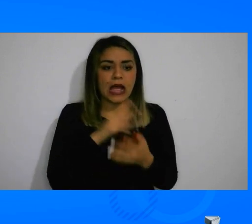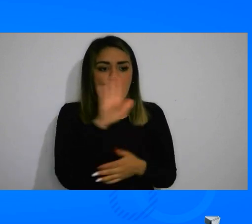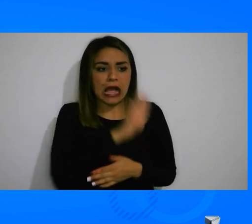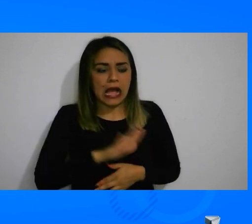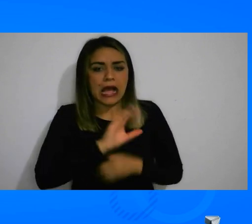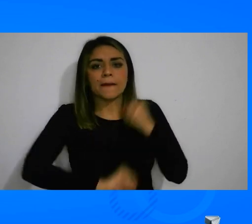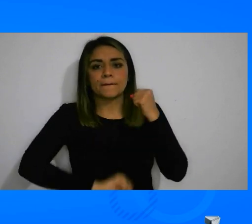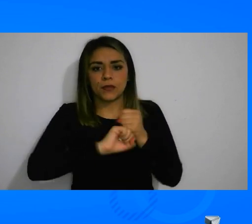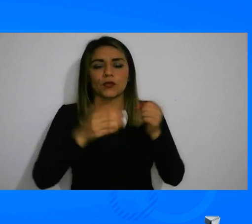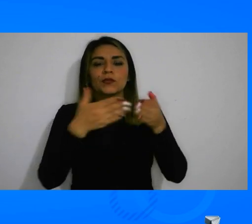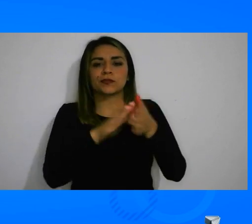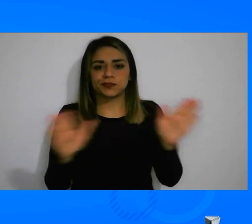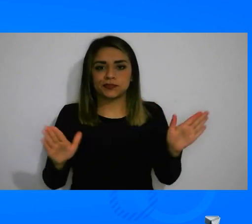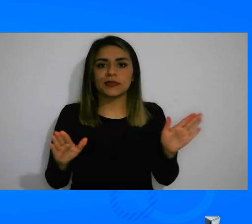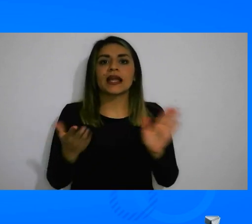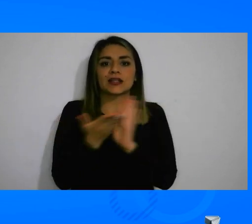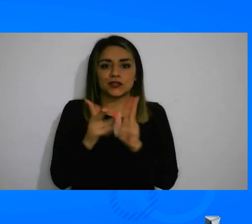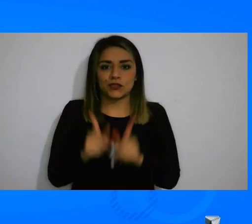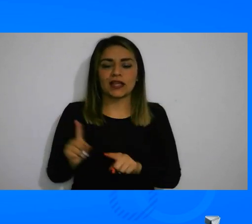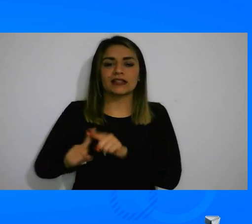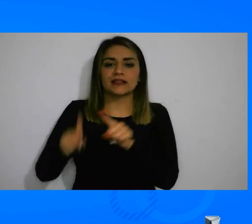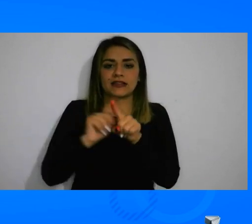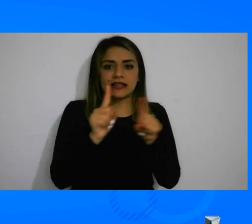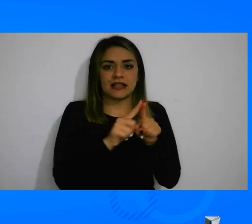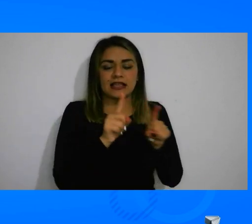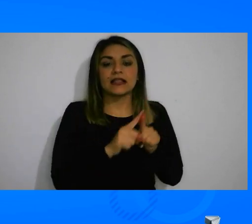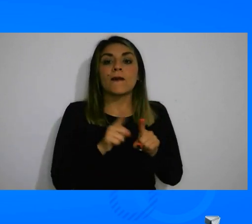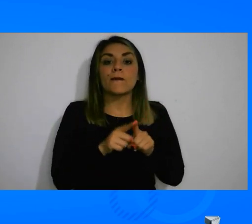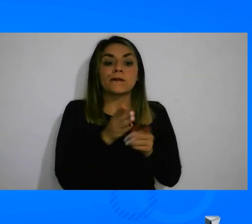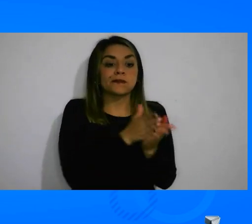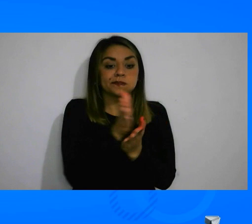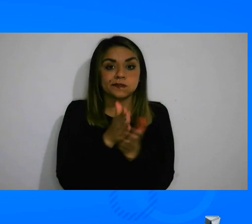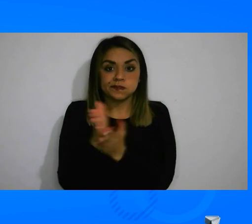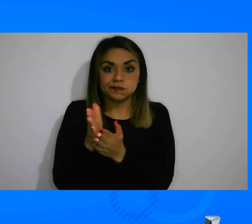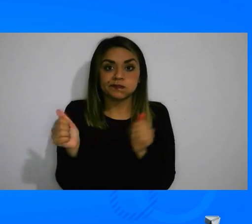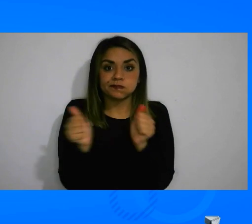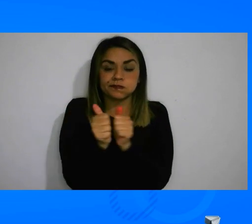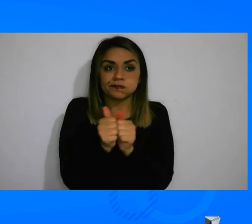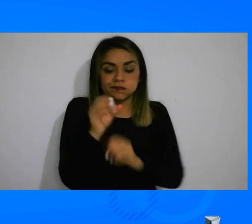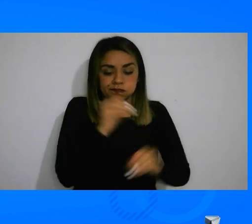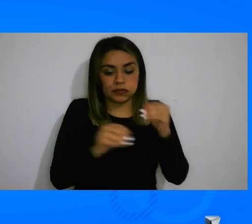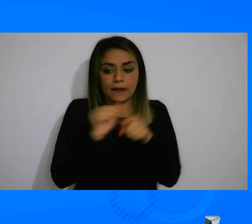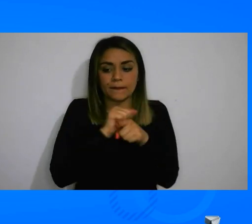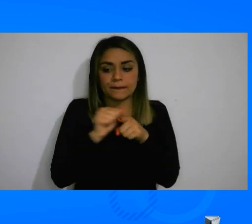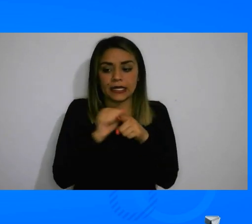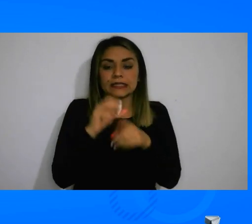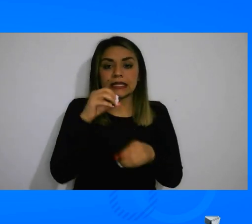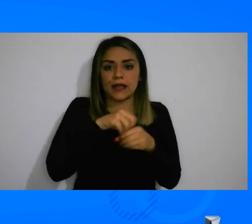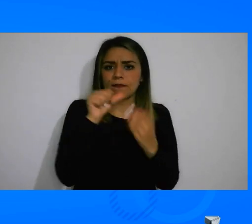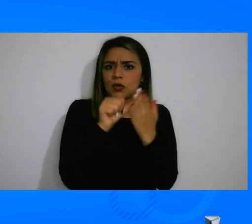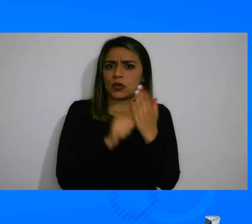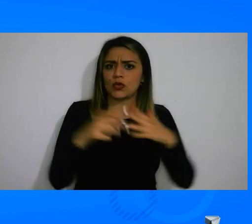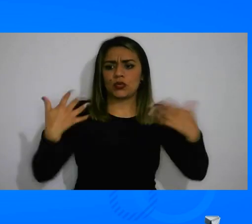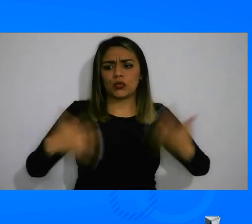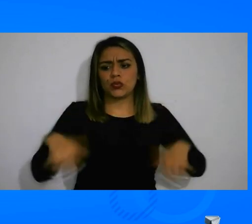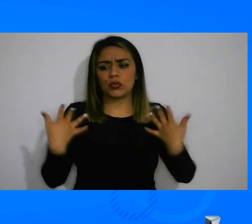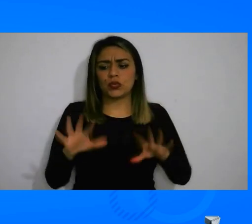el espacio para que estudiantes de los diferentes CAT nos acompañen realizando sus prácticas en este programa tan